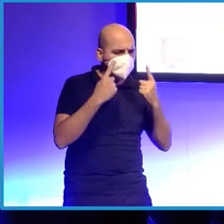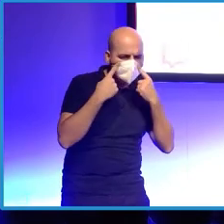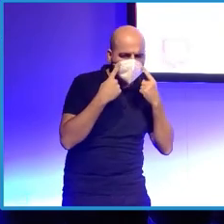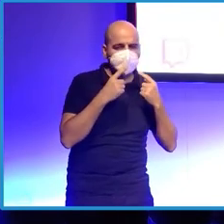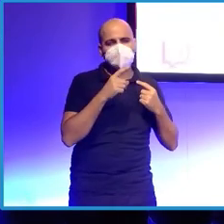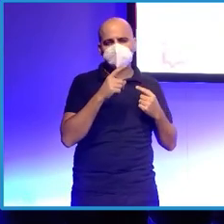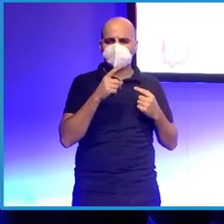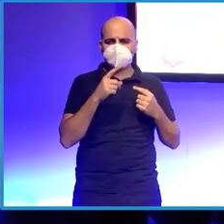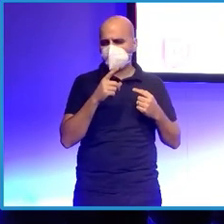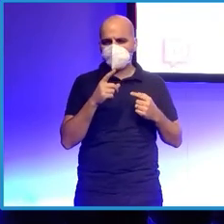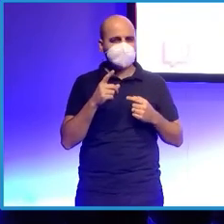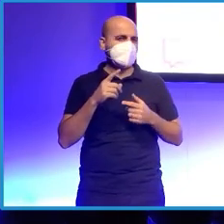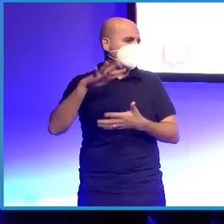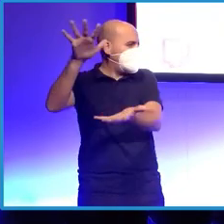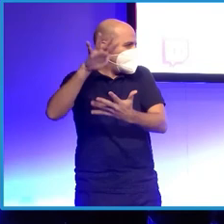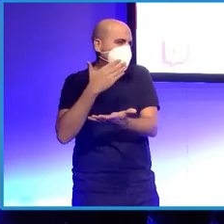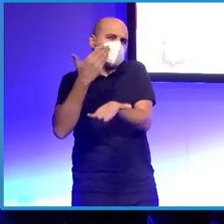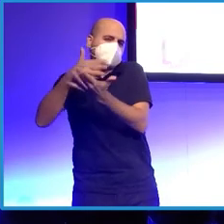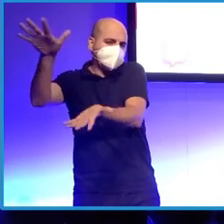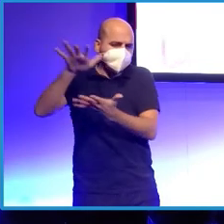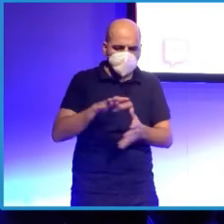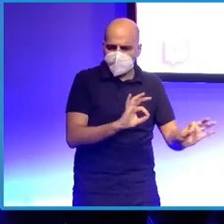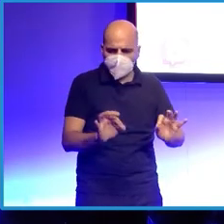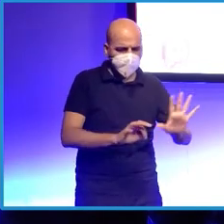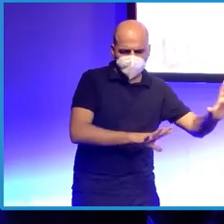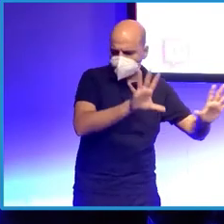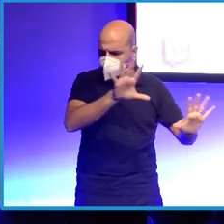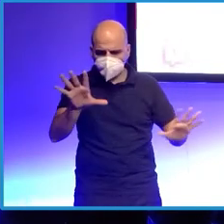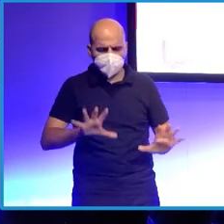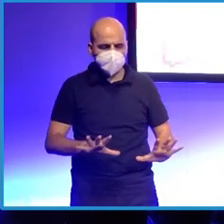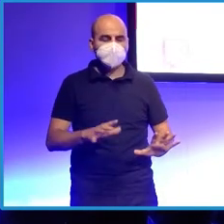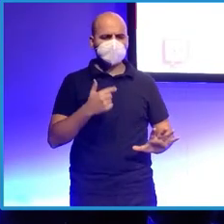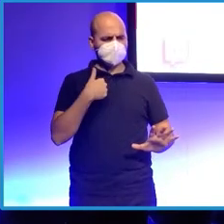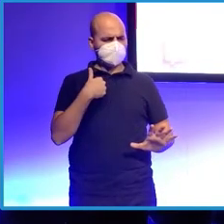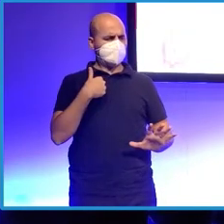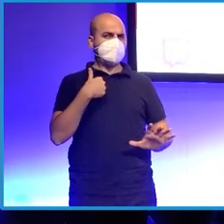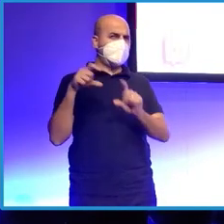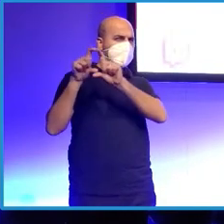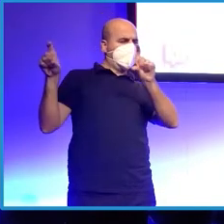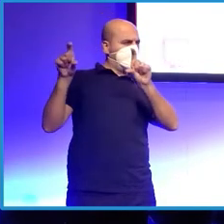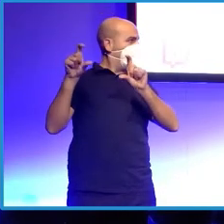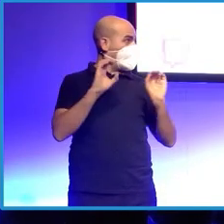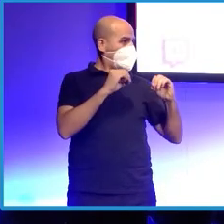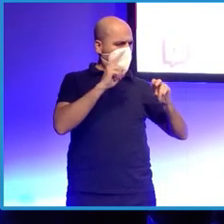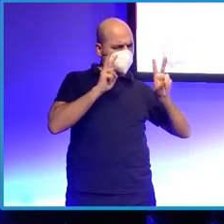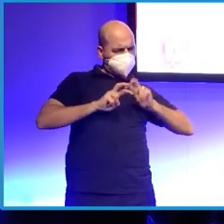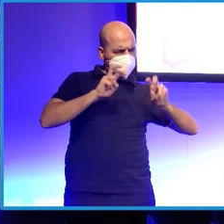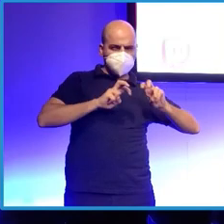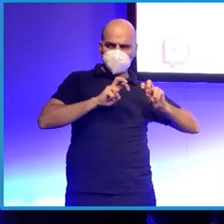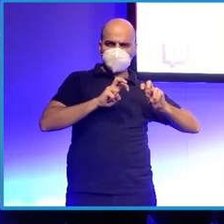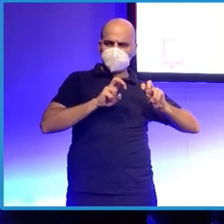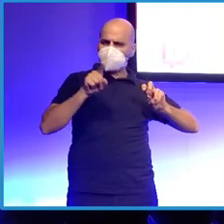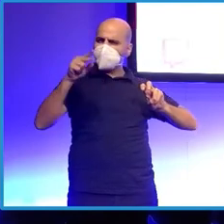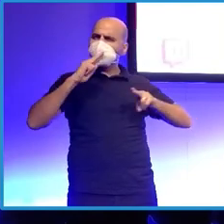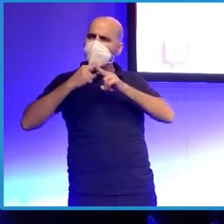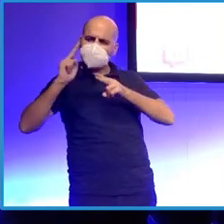era resulta que cuando busco directamente en google el nombre de la empresa me salen como las dos